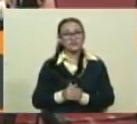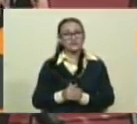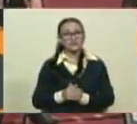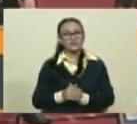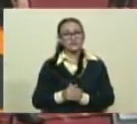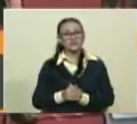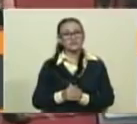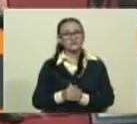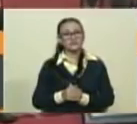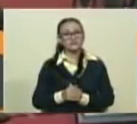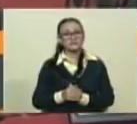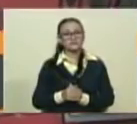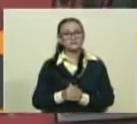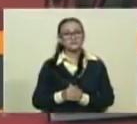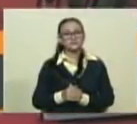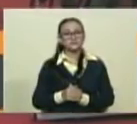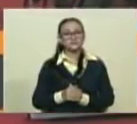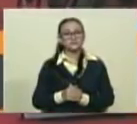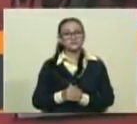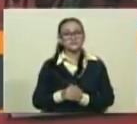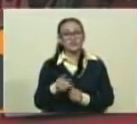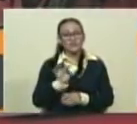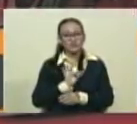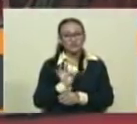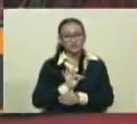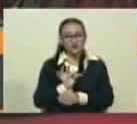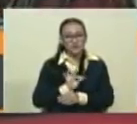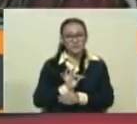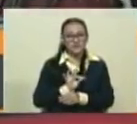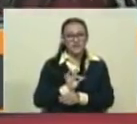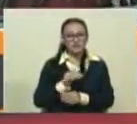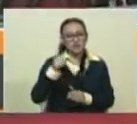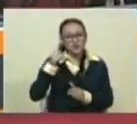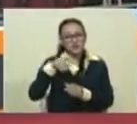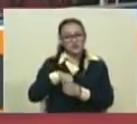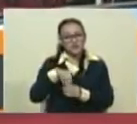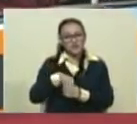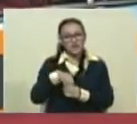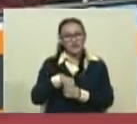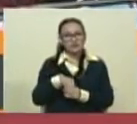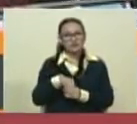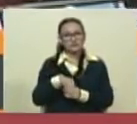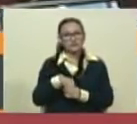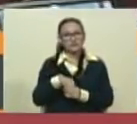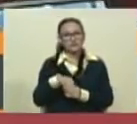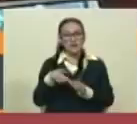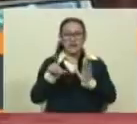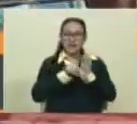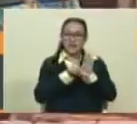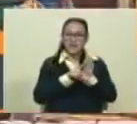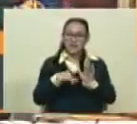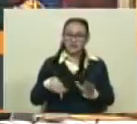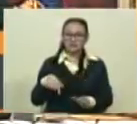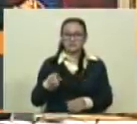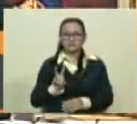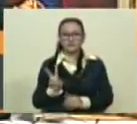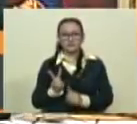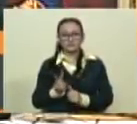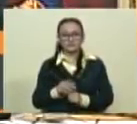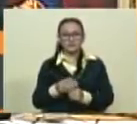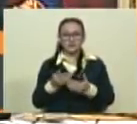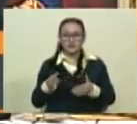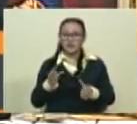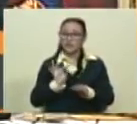compañero. Un estatuto de funcionamiento interno que tiene rango de ley de la República. Allí estableció